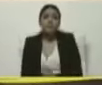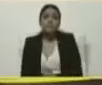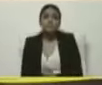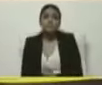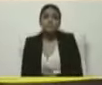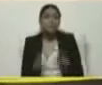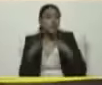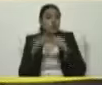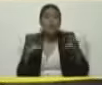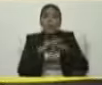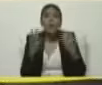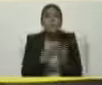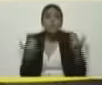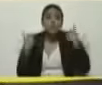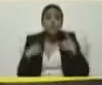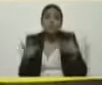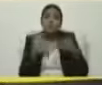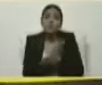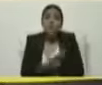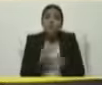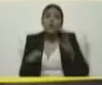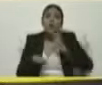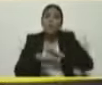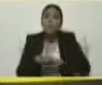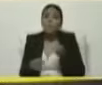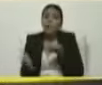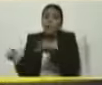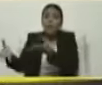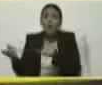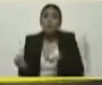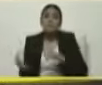Todo el mundo fue perjudicado por la guarimba.